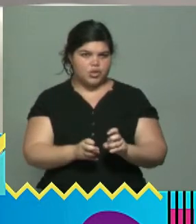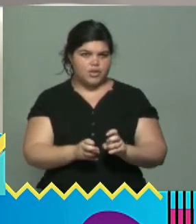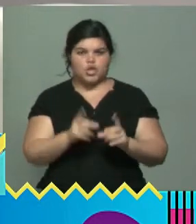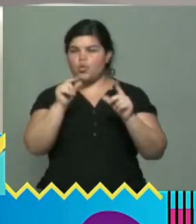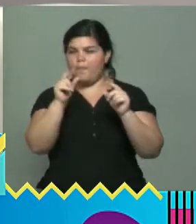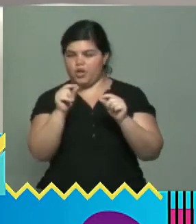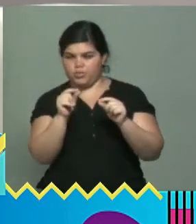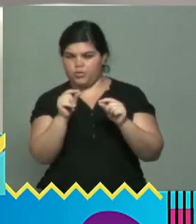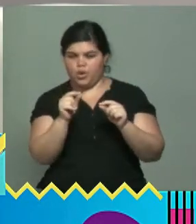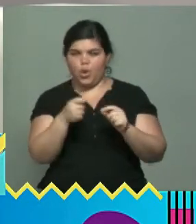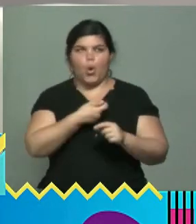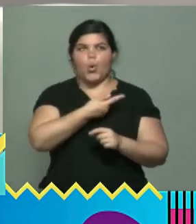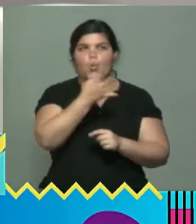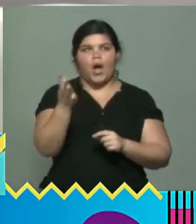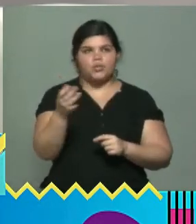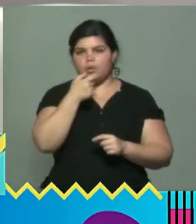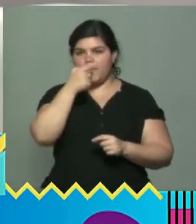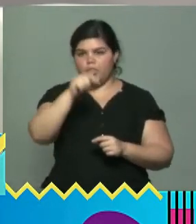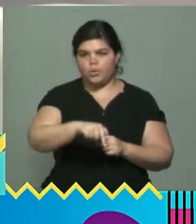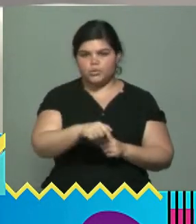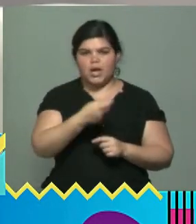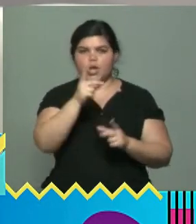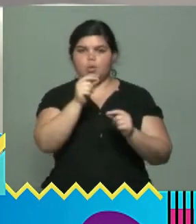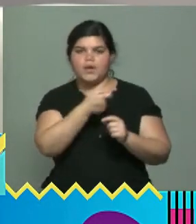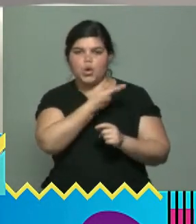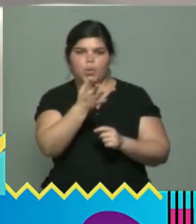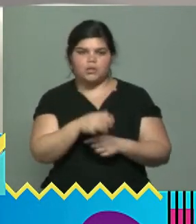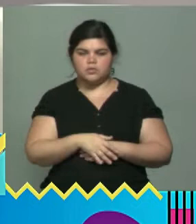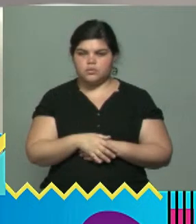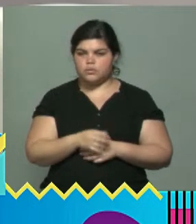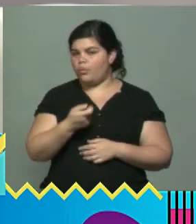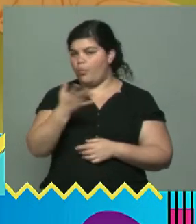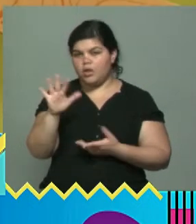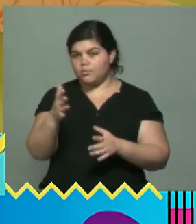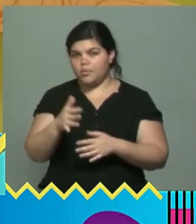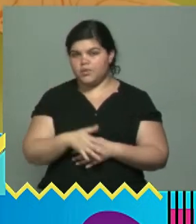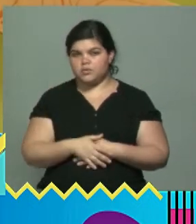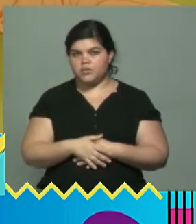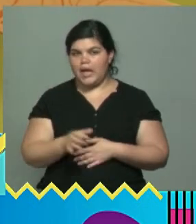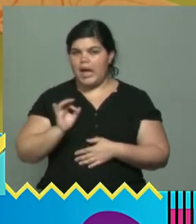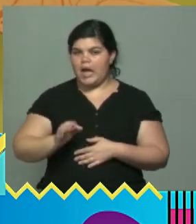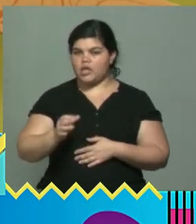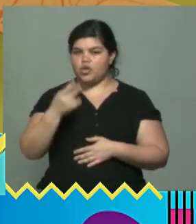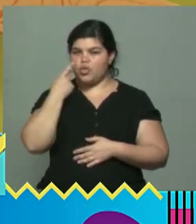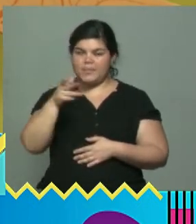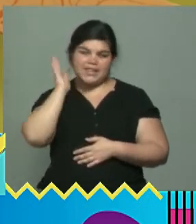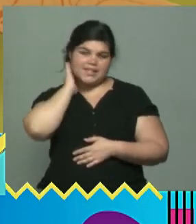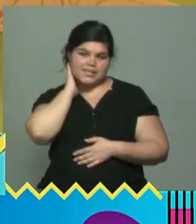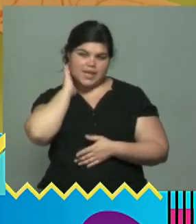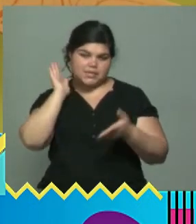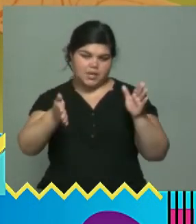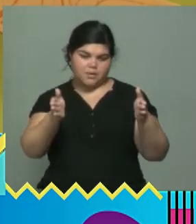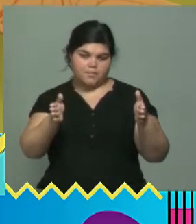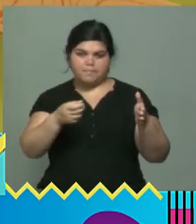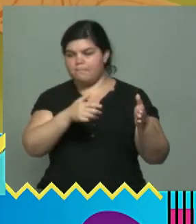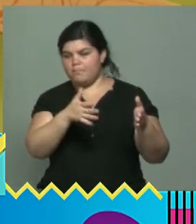digo? ¿Cuántos casos aproximadamente hay en Mendoza? ¿Cuántas situaciones? Sí. Te puedo decir, de lo que es el año 2016 se atendieron